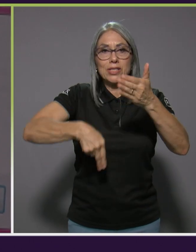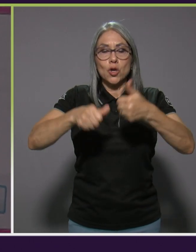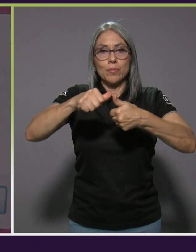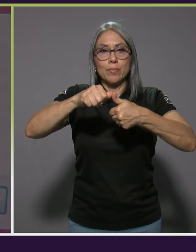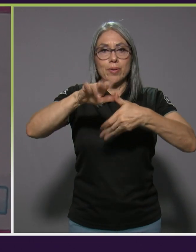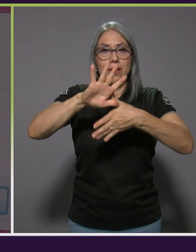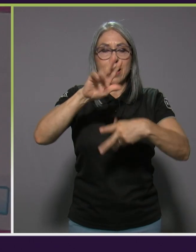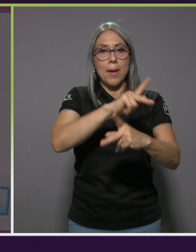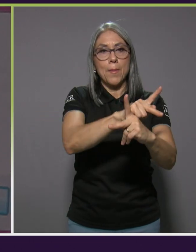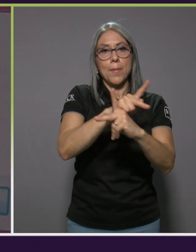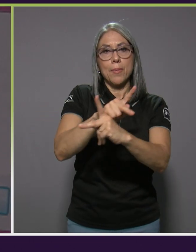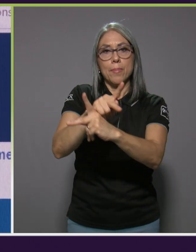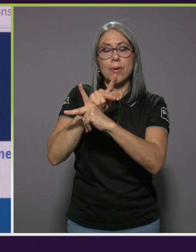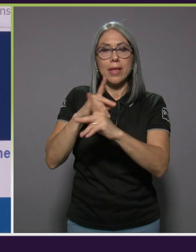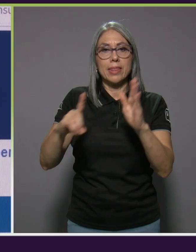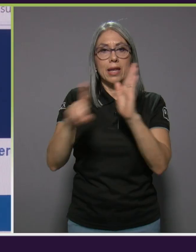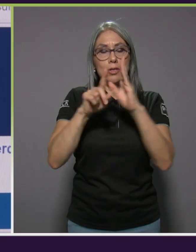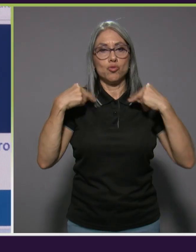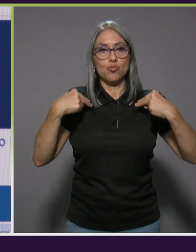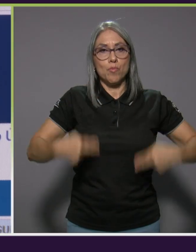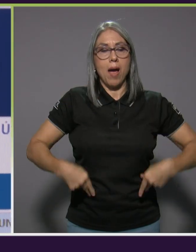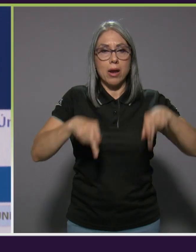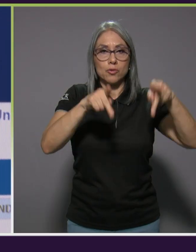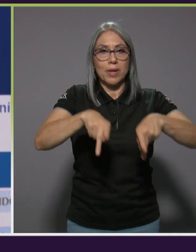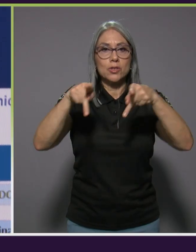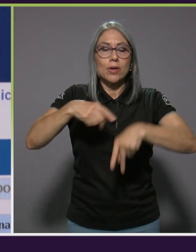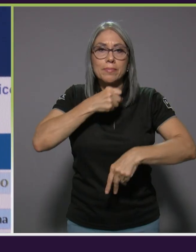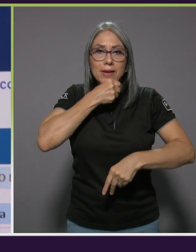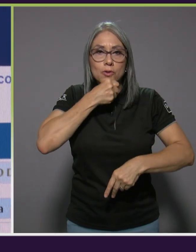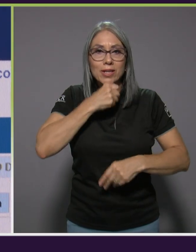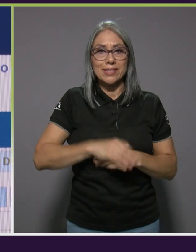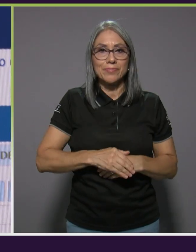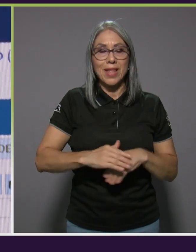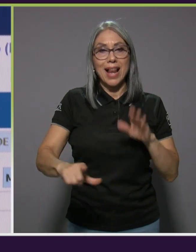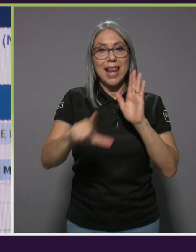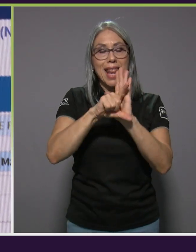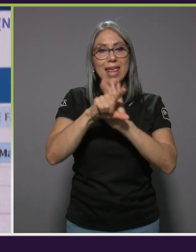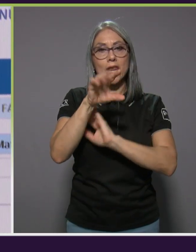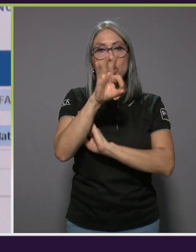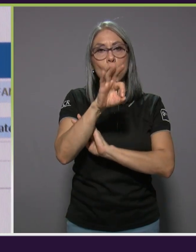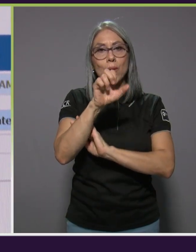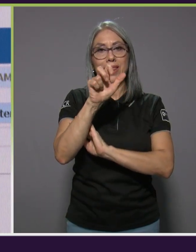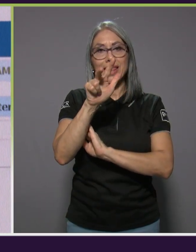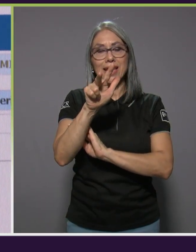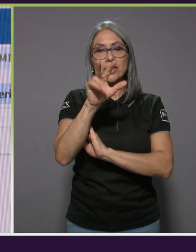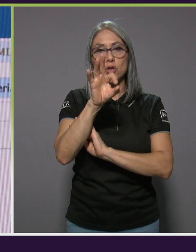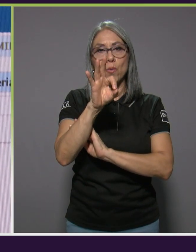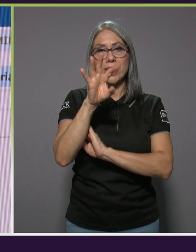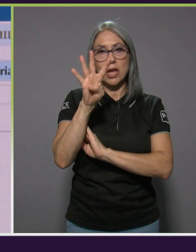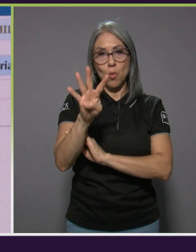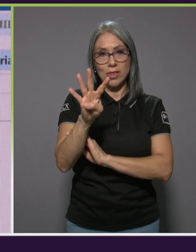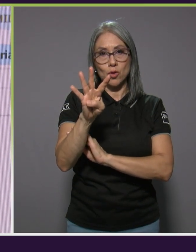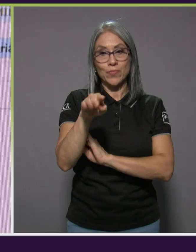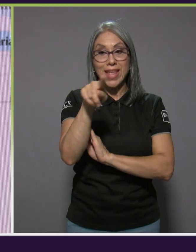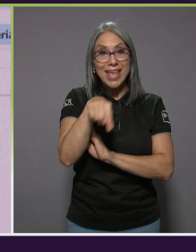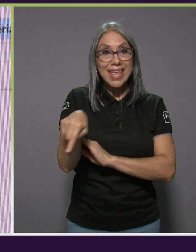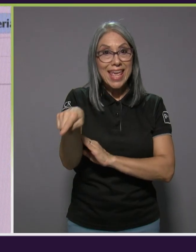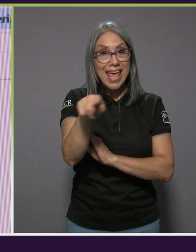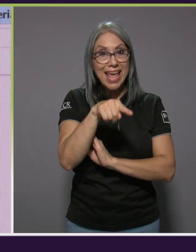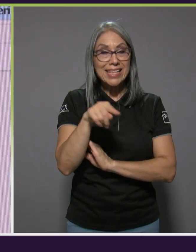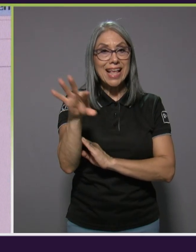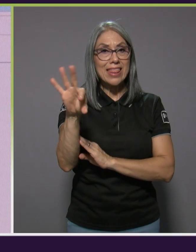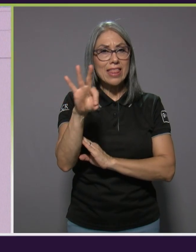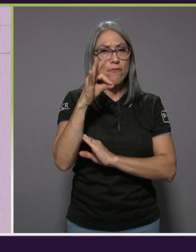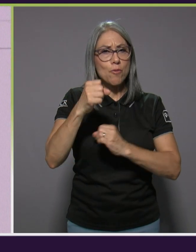la Protección de los Derechos Humanos de las Personas Mayores, Ley 9394, que viene a resguardar de manera